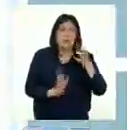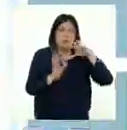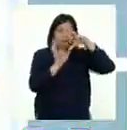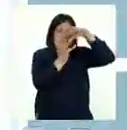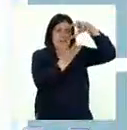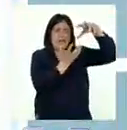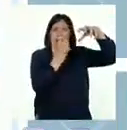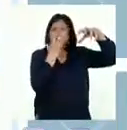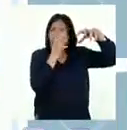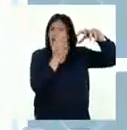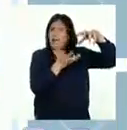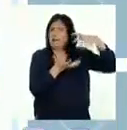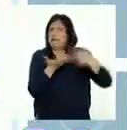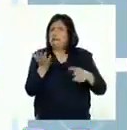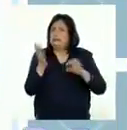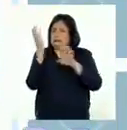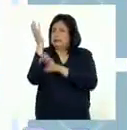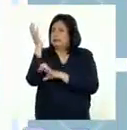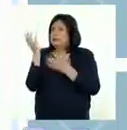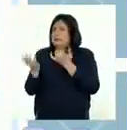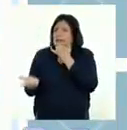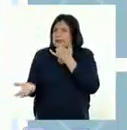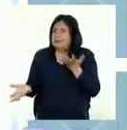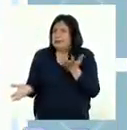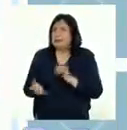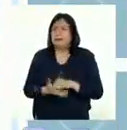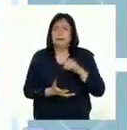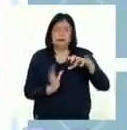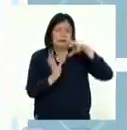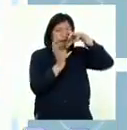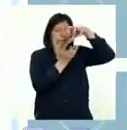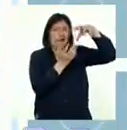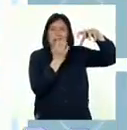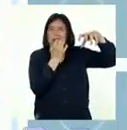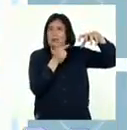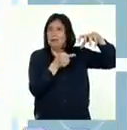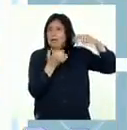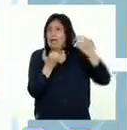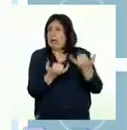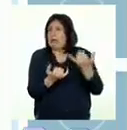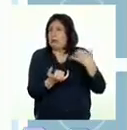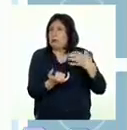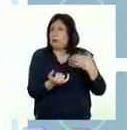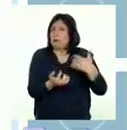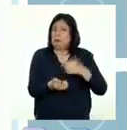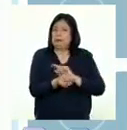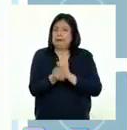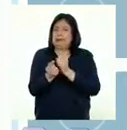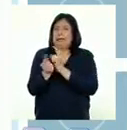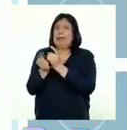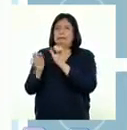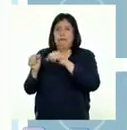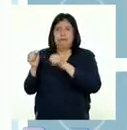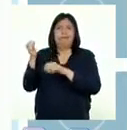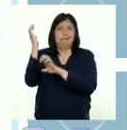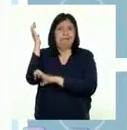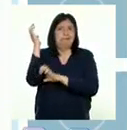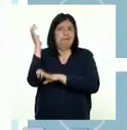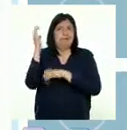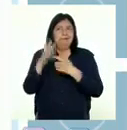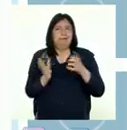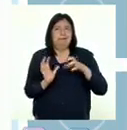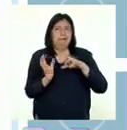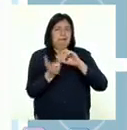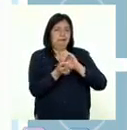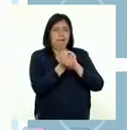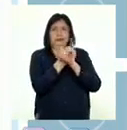el calentamiento global y las estaciones? El calentamiento global sucede ahora y ha generado cambios en las estaciones. Esto